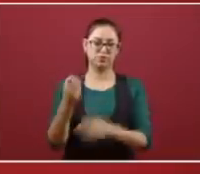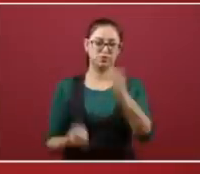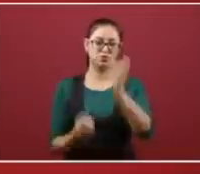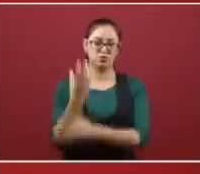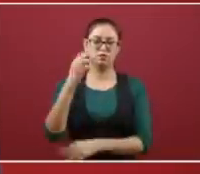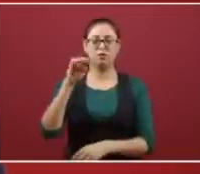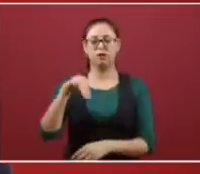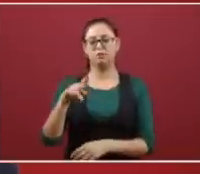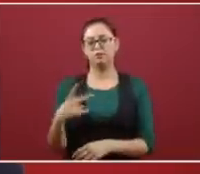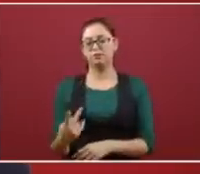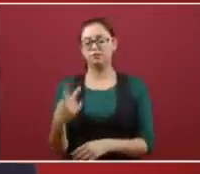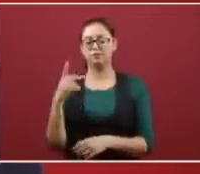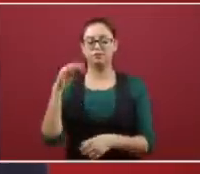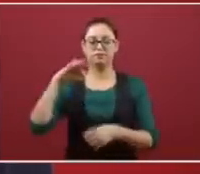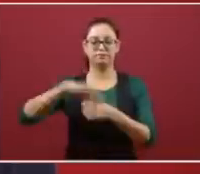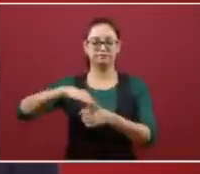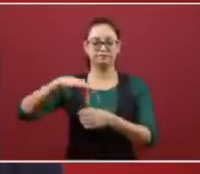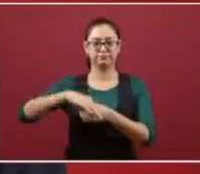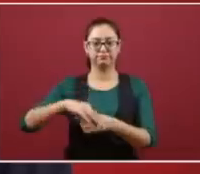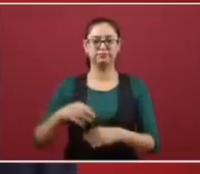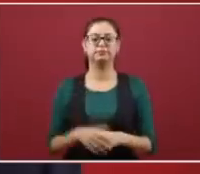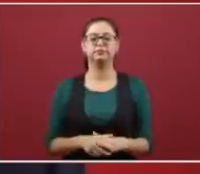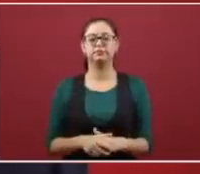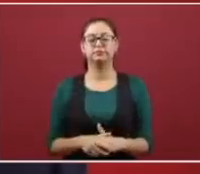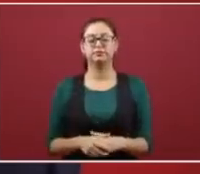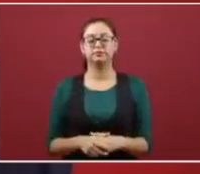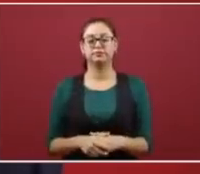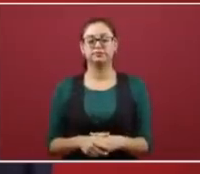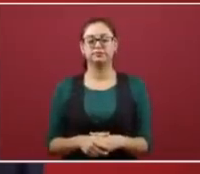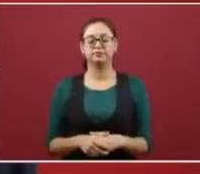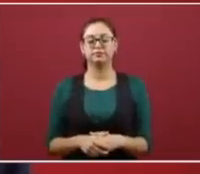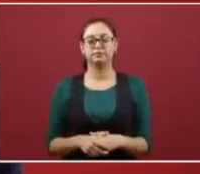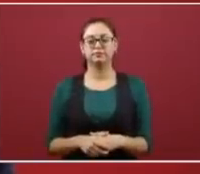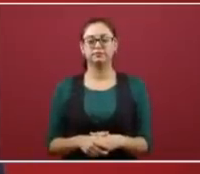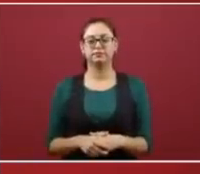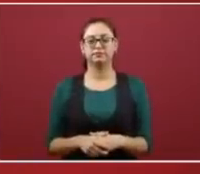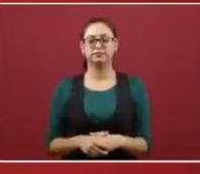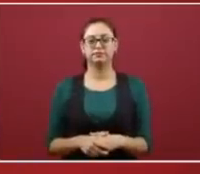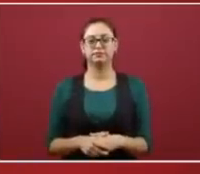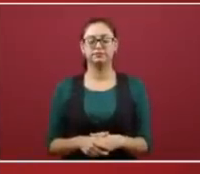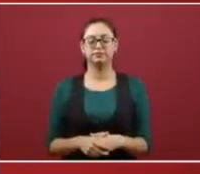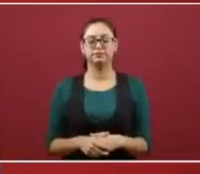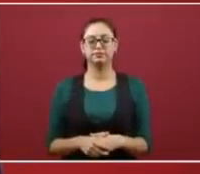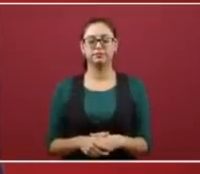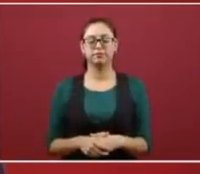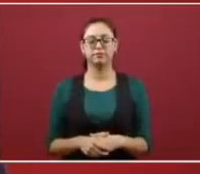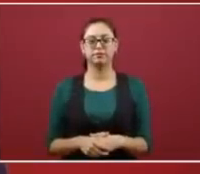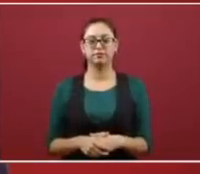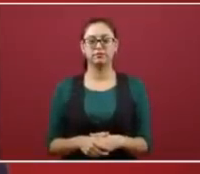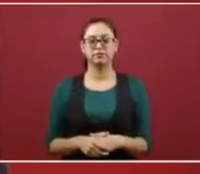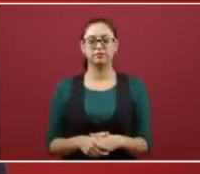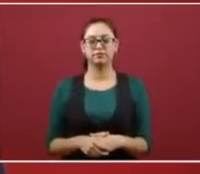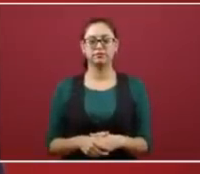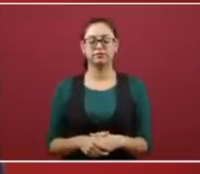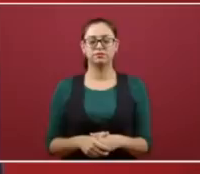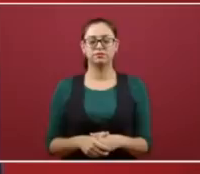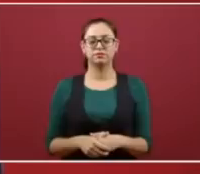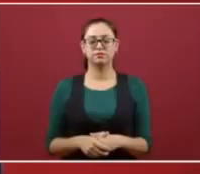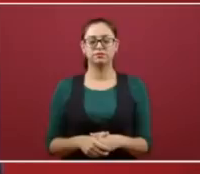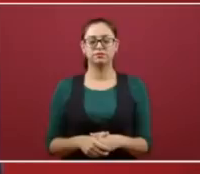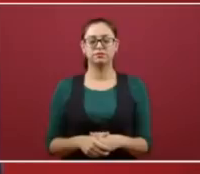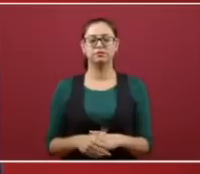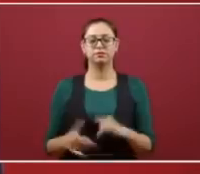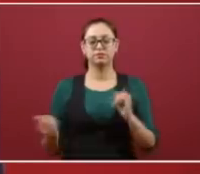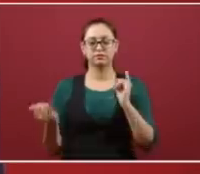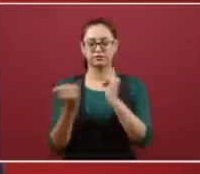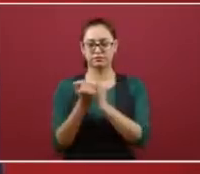y también se les va a exponer lo que significó